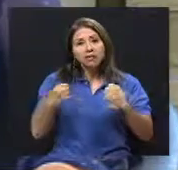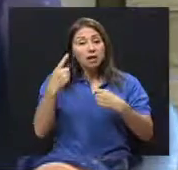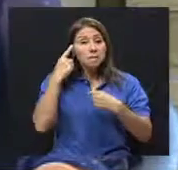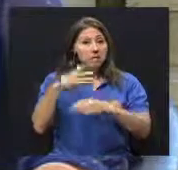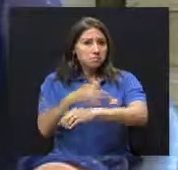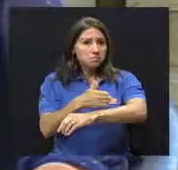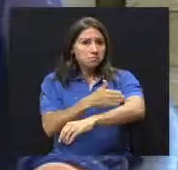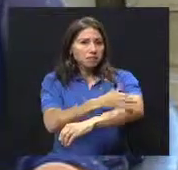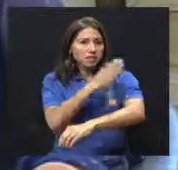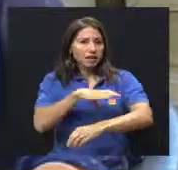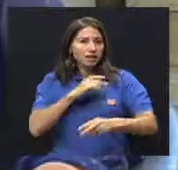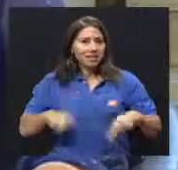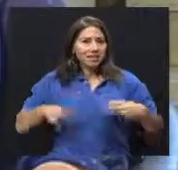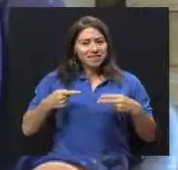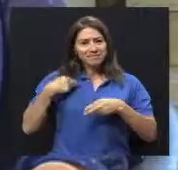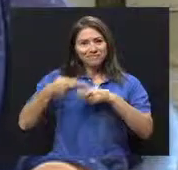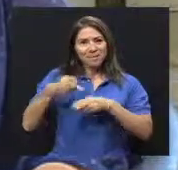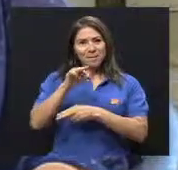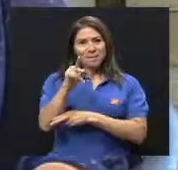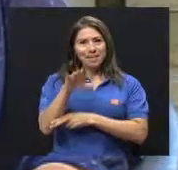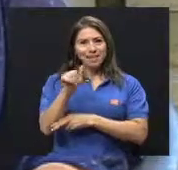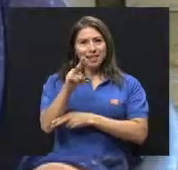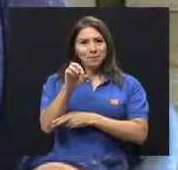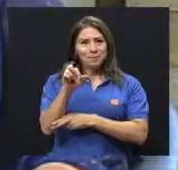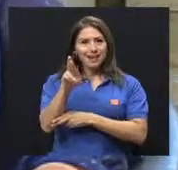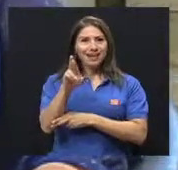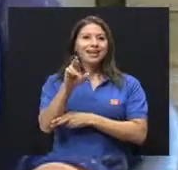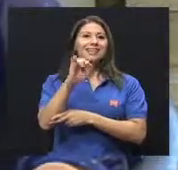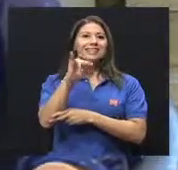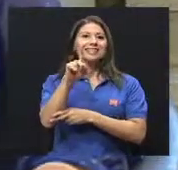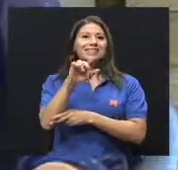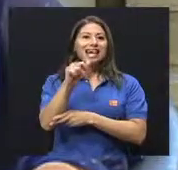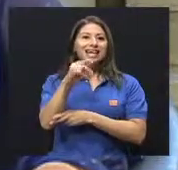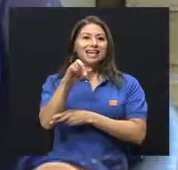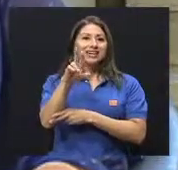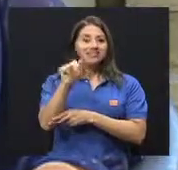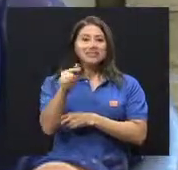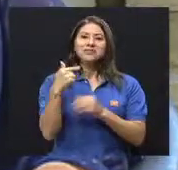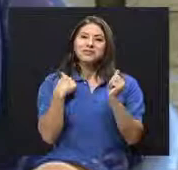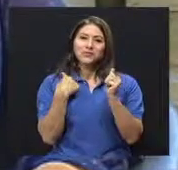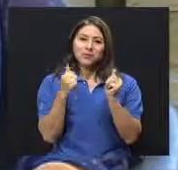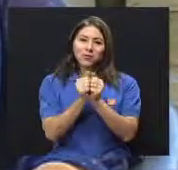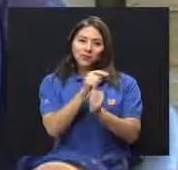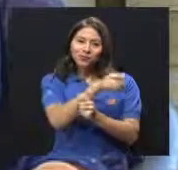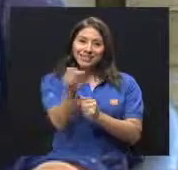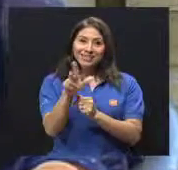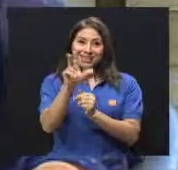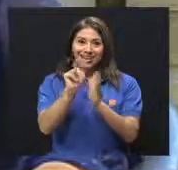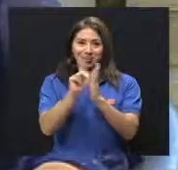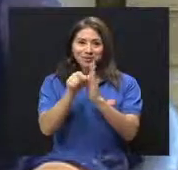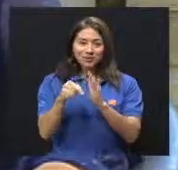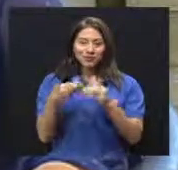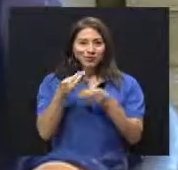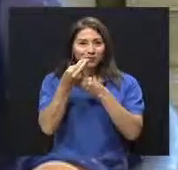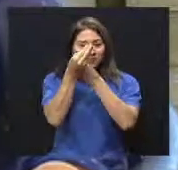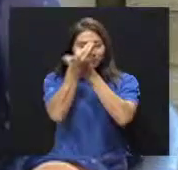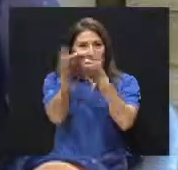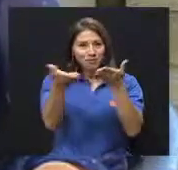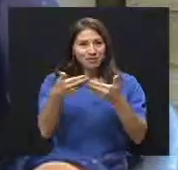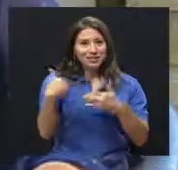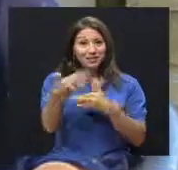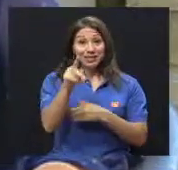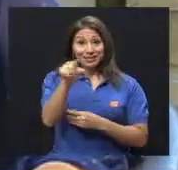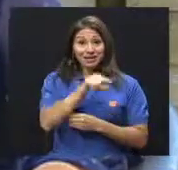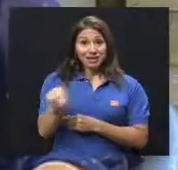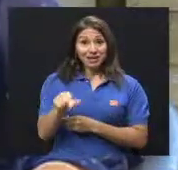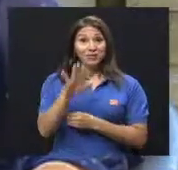poder mejorar nuestra calidad de vida. Soy María del Mar Izaguirre Cedeño y estaré con ustedes durante estos 30 minutos de información. Esta semana